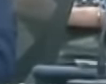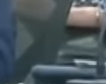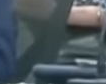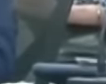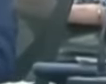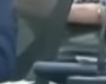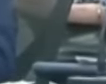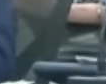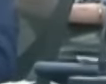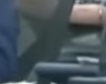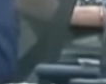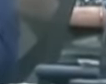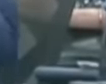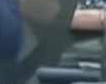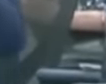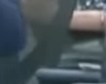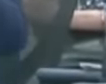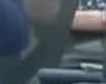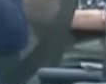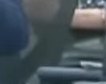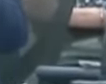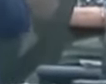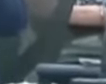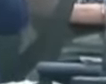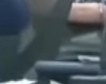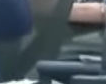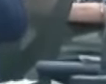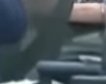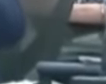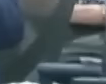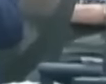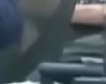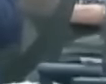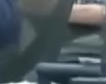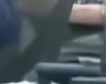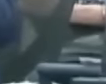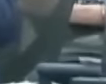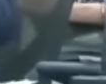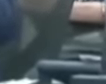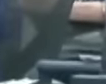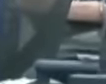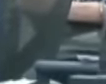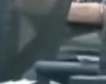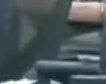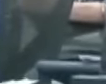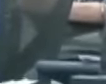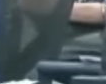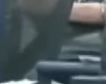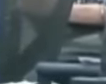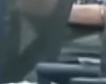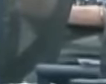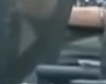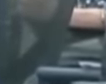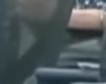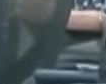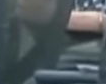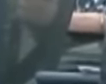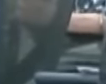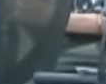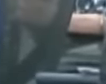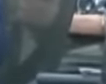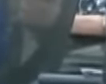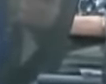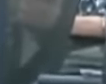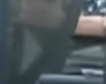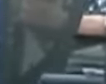17 de diciembre de 2008, que por primera vez en el marco del Grupo de Río, el presidente Lula en Salvador de